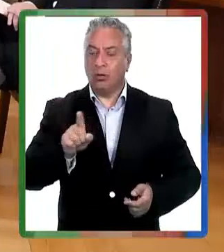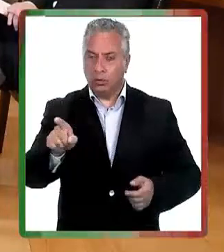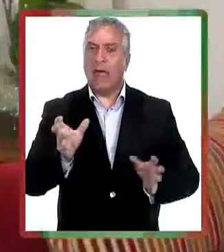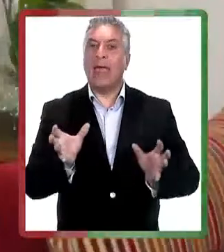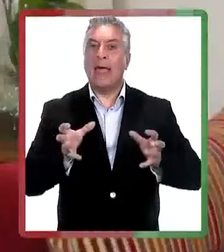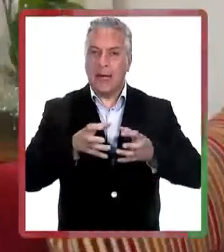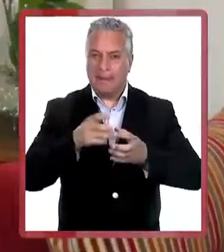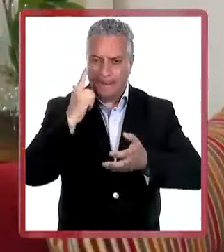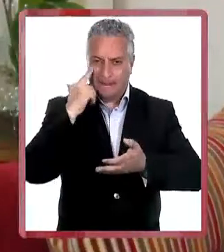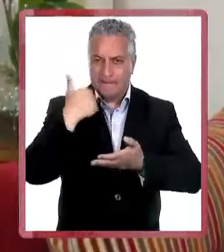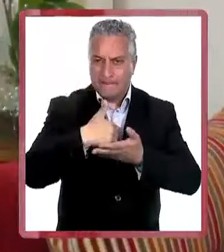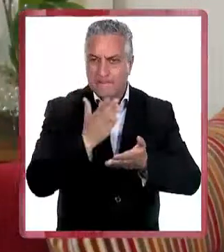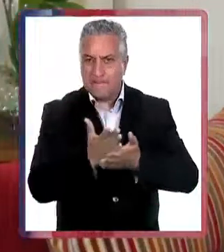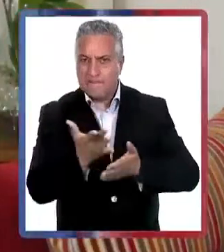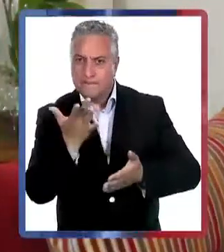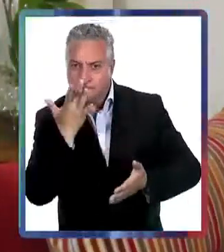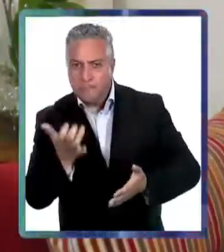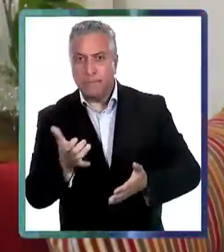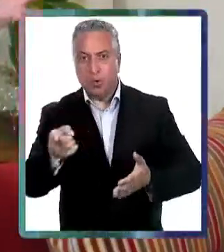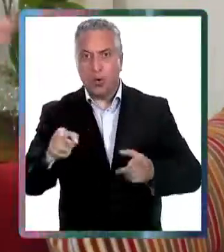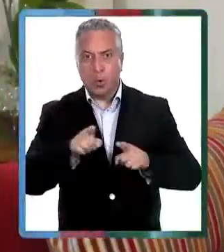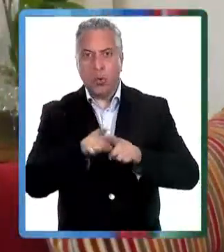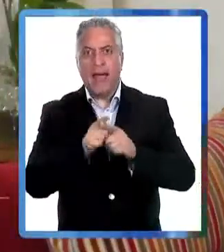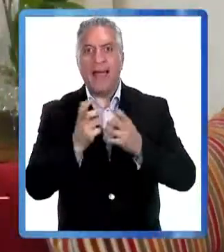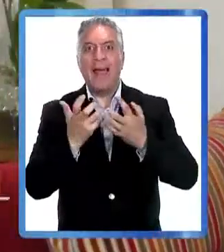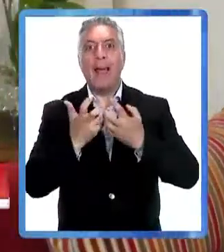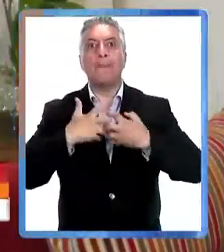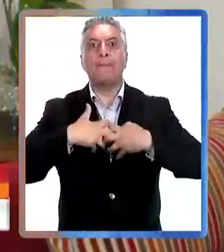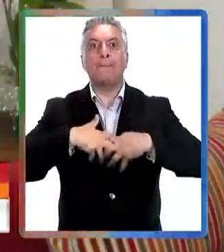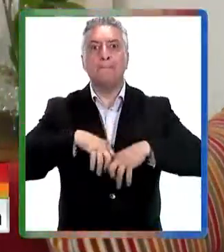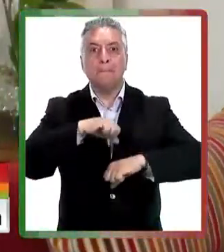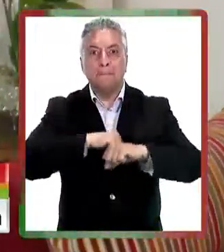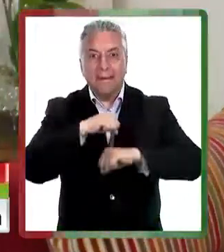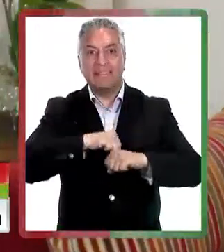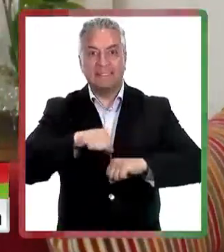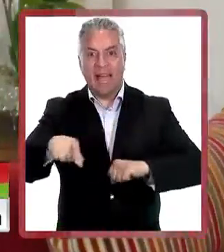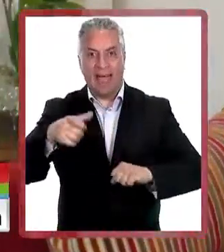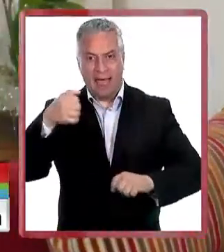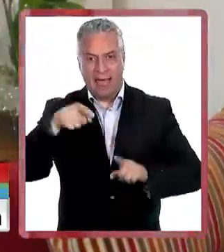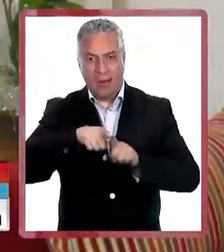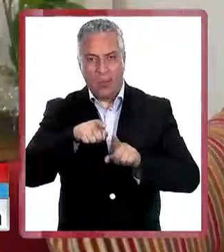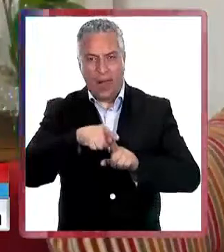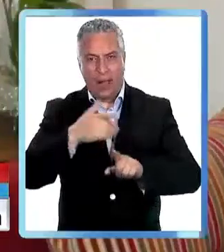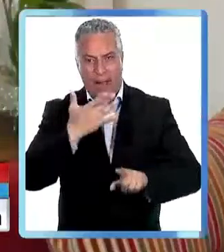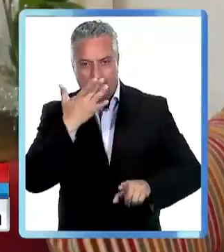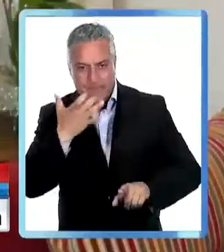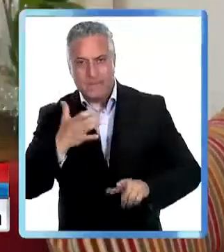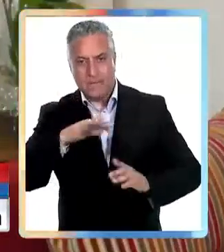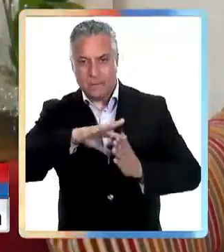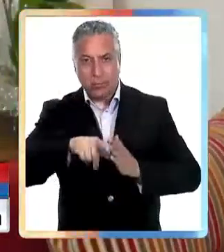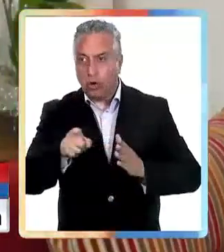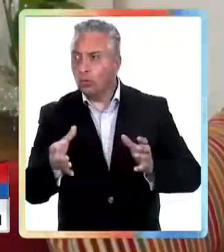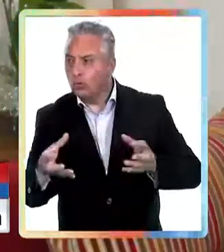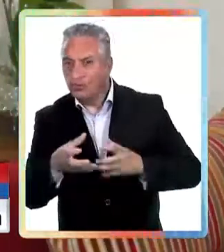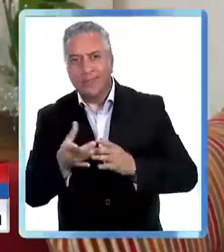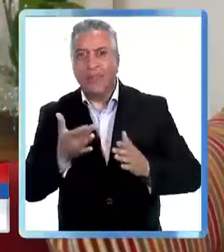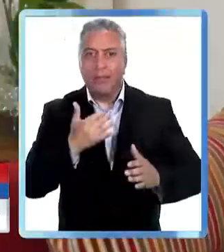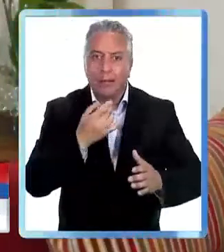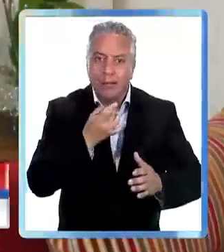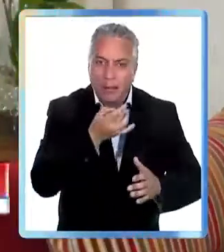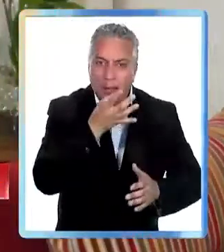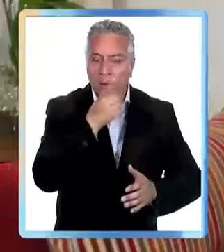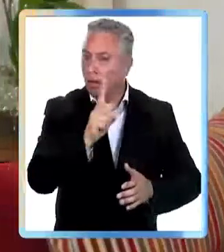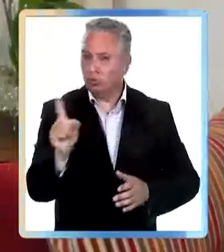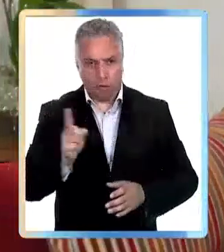crimen organizado, o sea, verdaderas empresas criminales, no es una cosa espontánea, juntémonos, no.